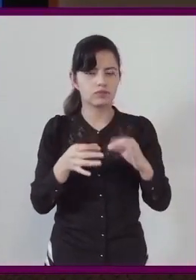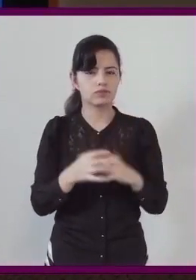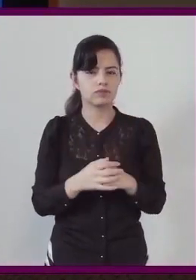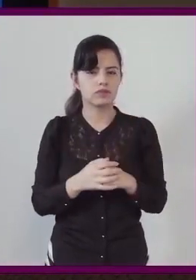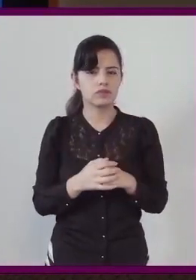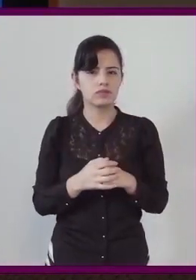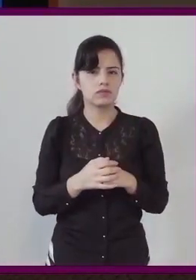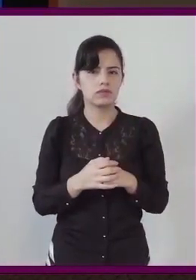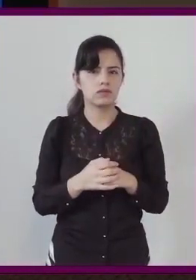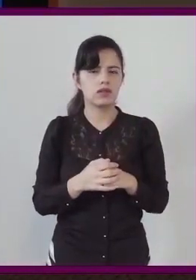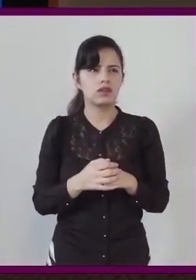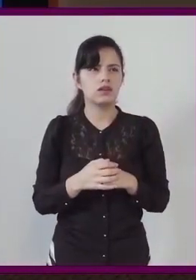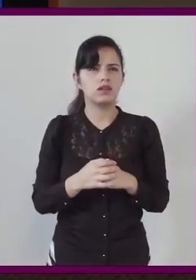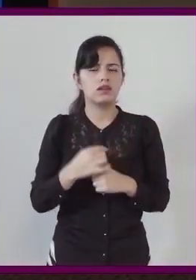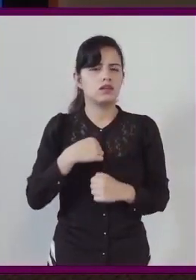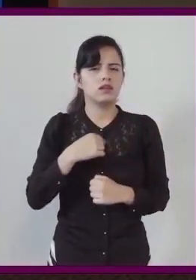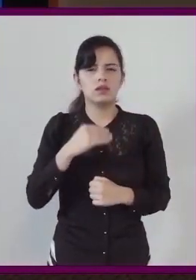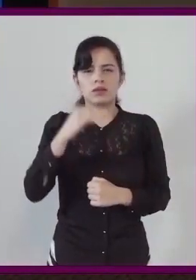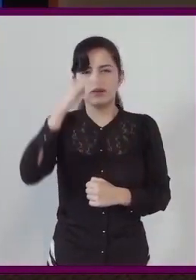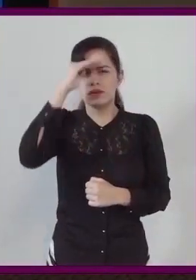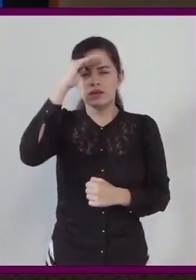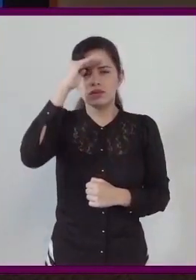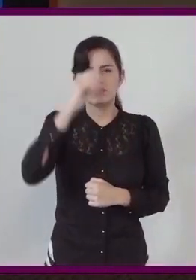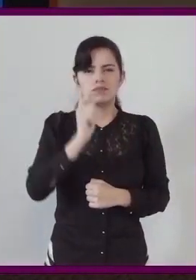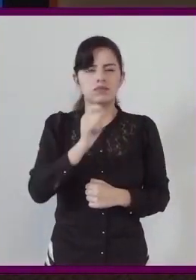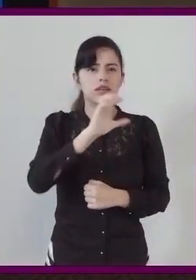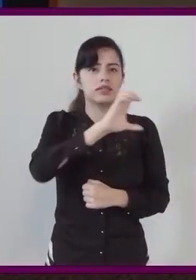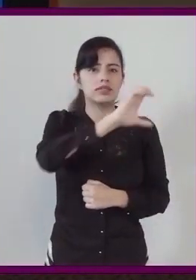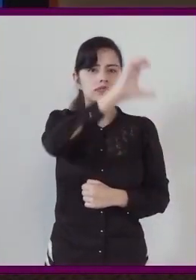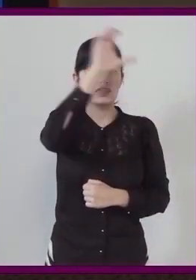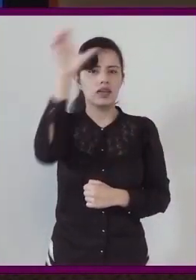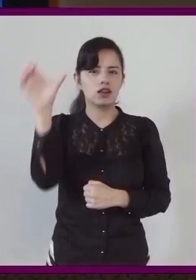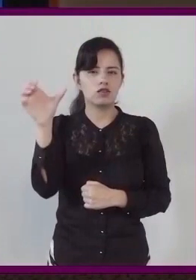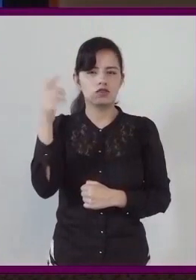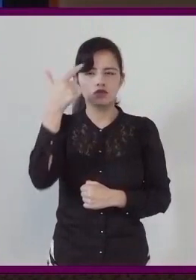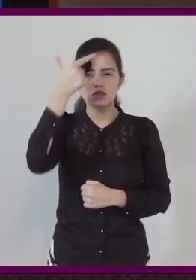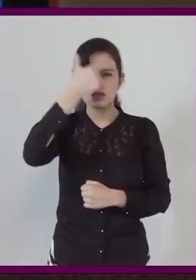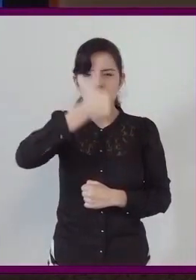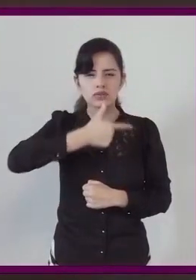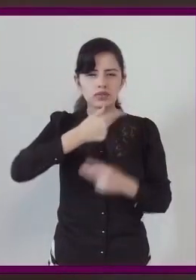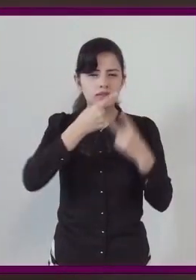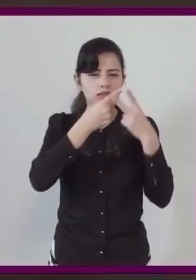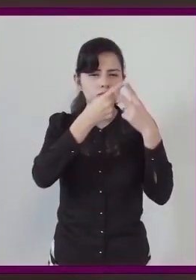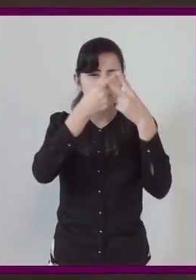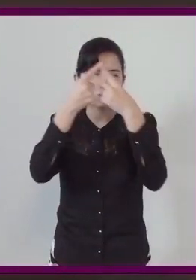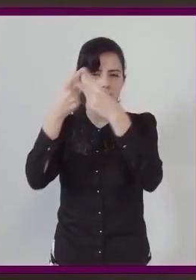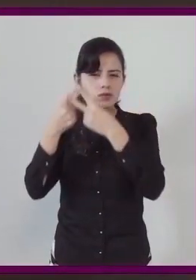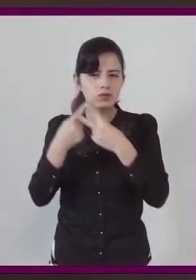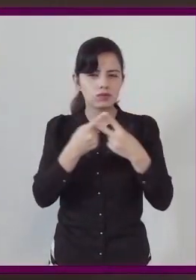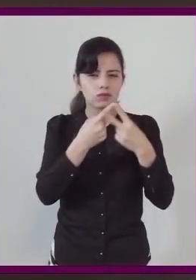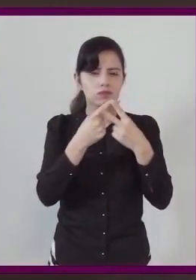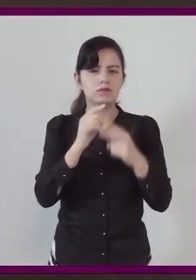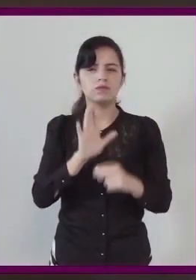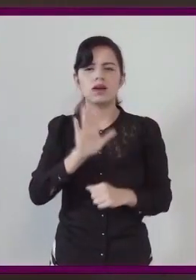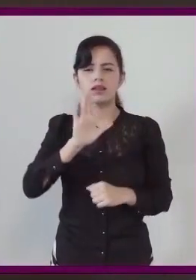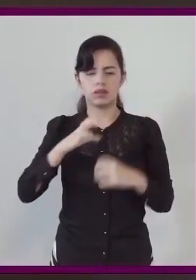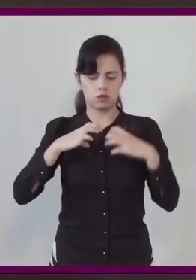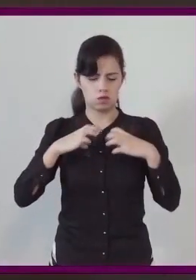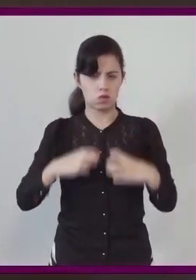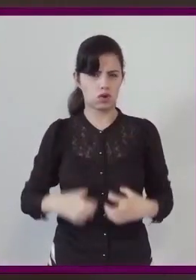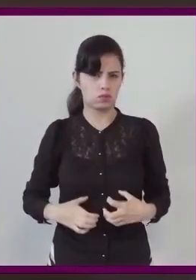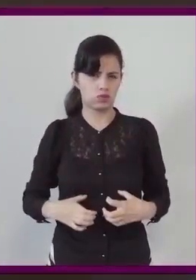con frecuencia pienso en el cielo, en la noche estrellada, ¿no? Como si nuestro cuerpo fuera la